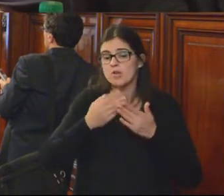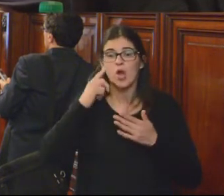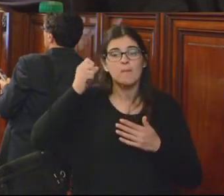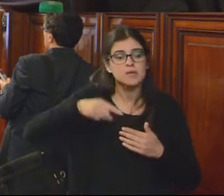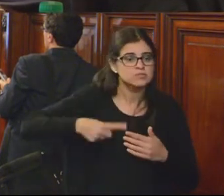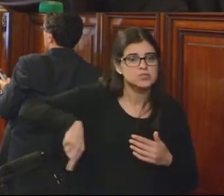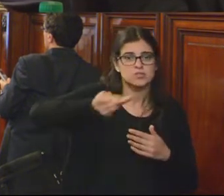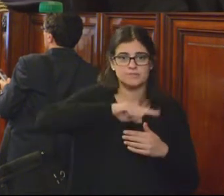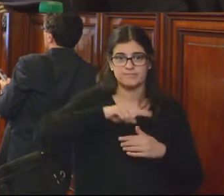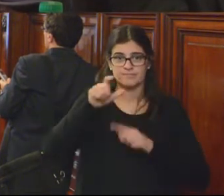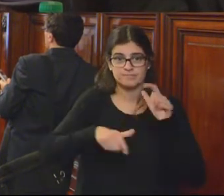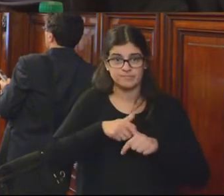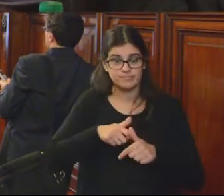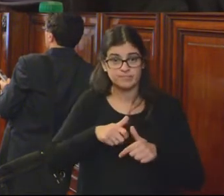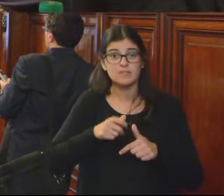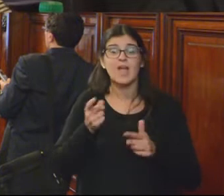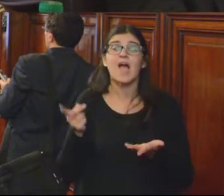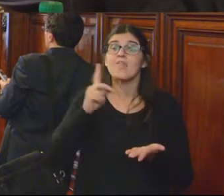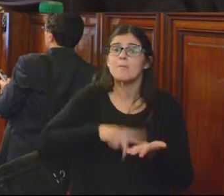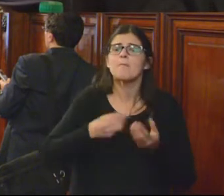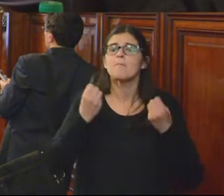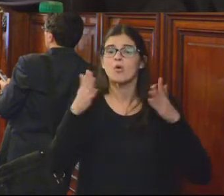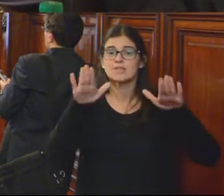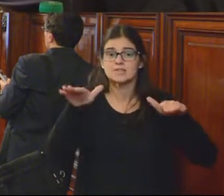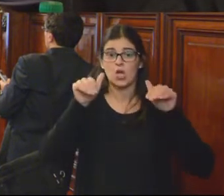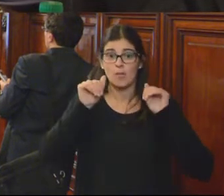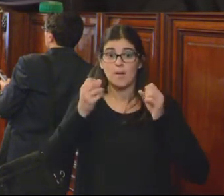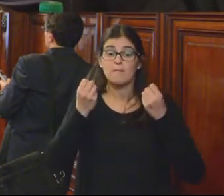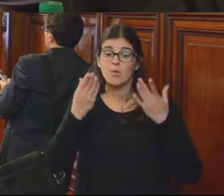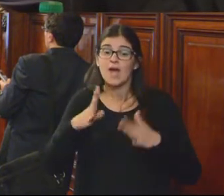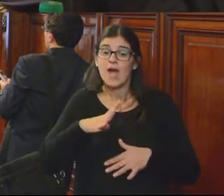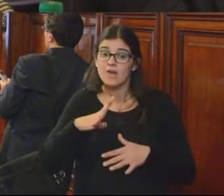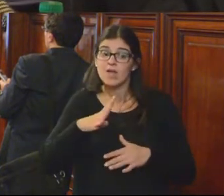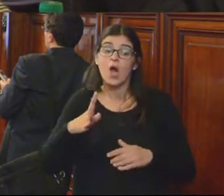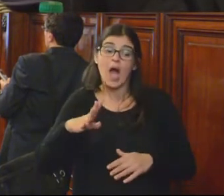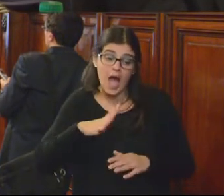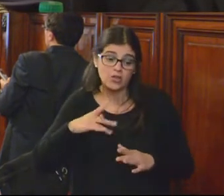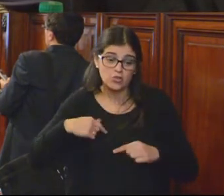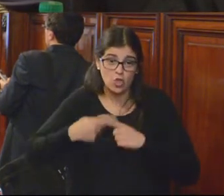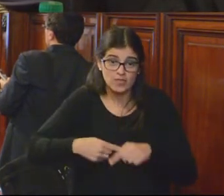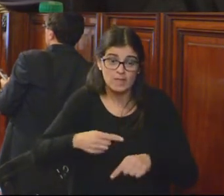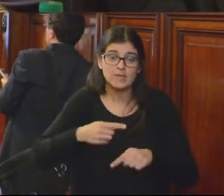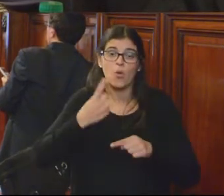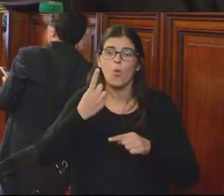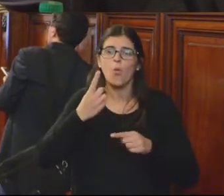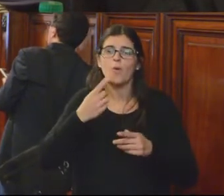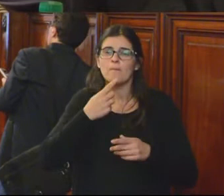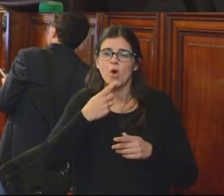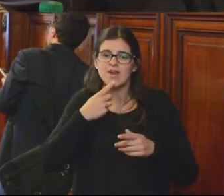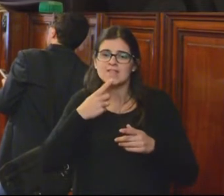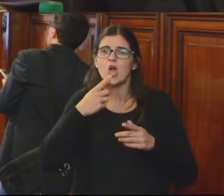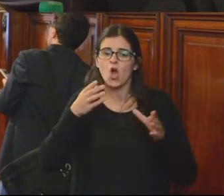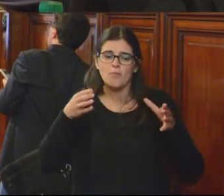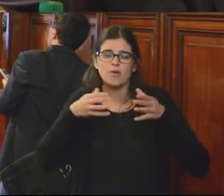popular. Pero además, ¿por qué se convoca? Porque había, o hay todavía, un juego político cerrado,